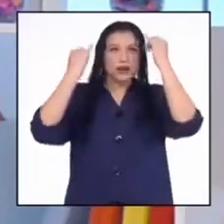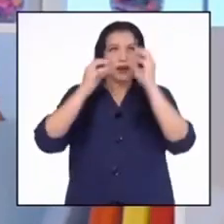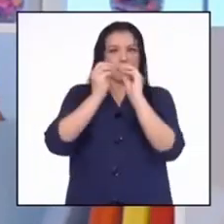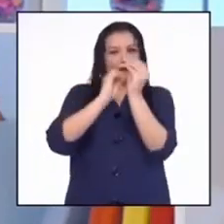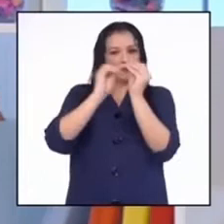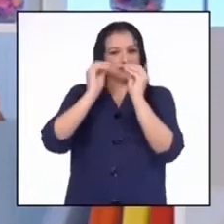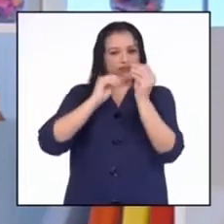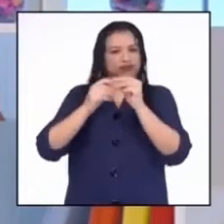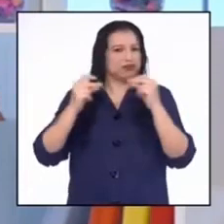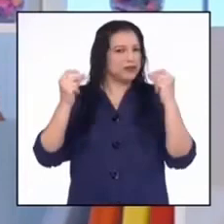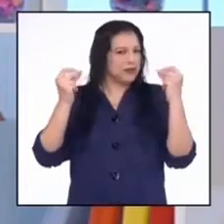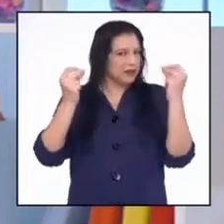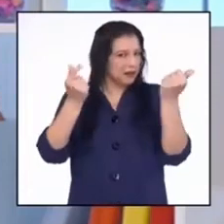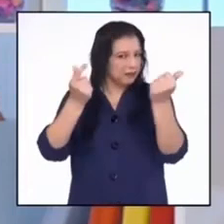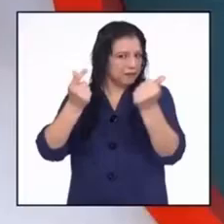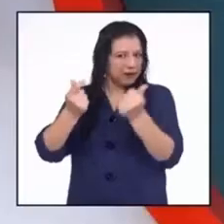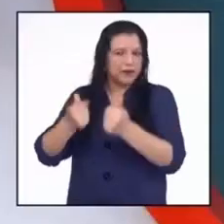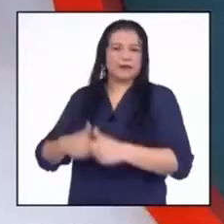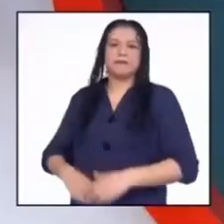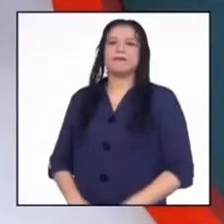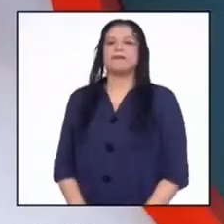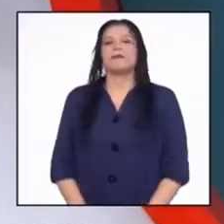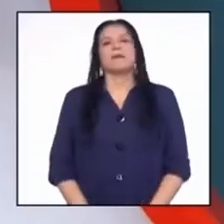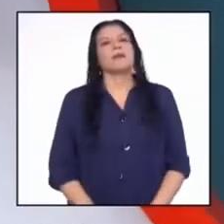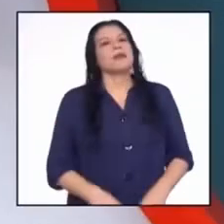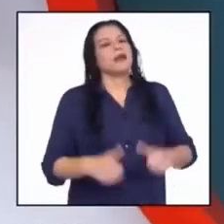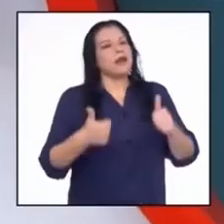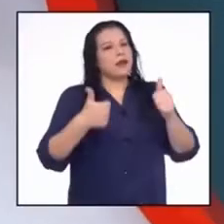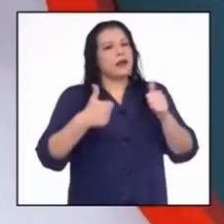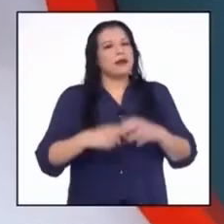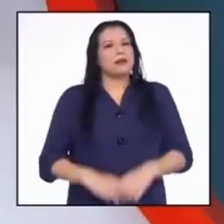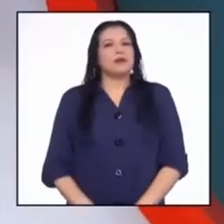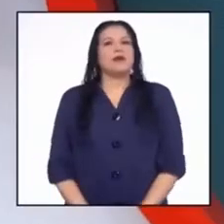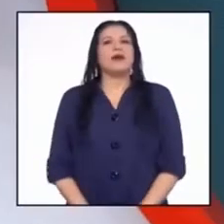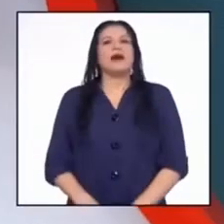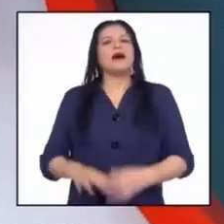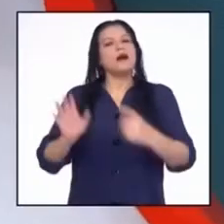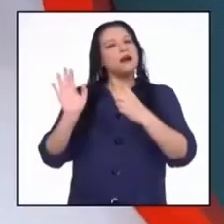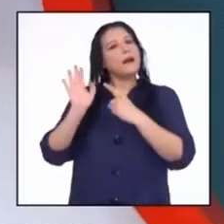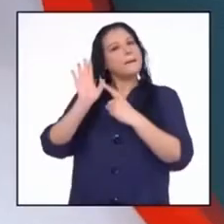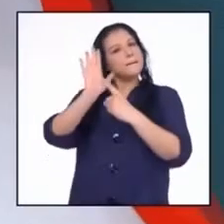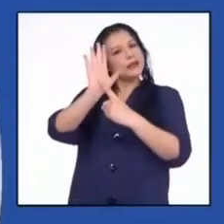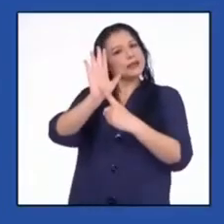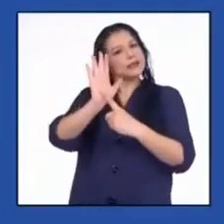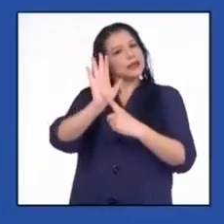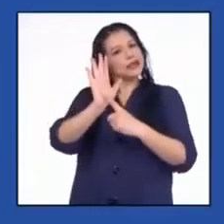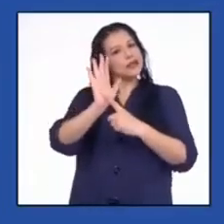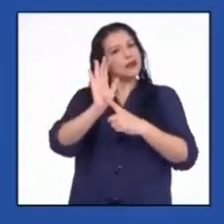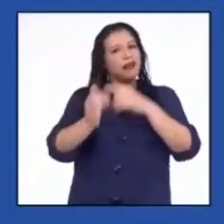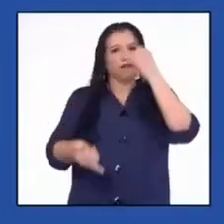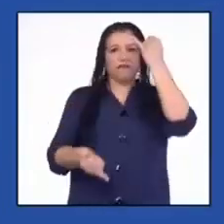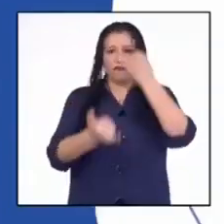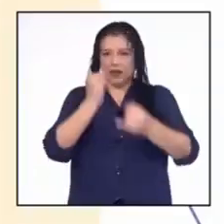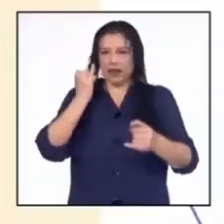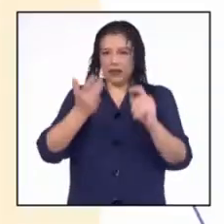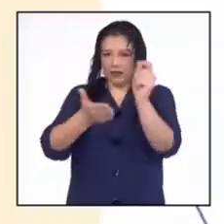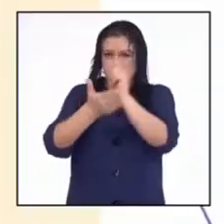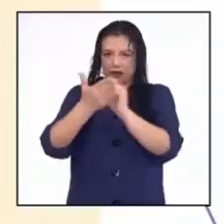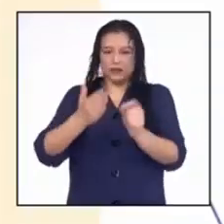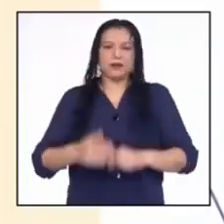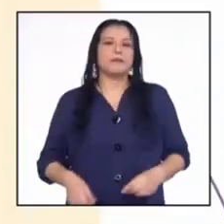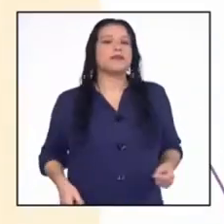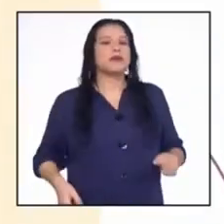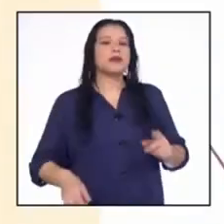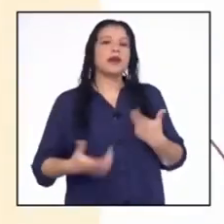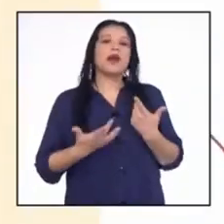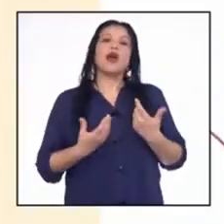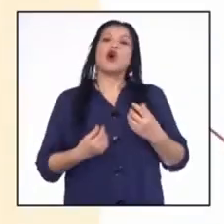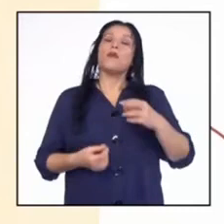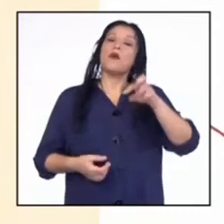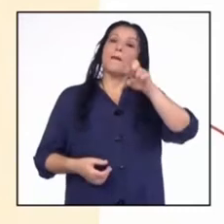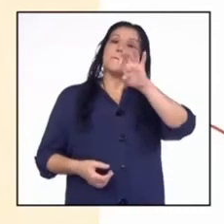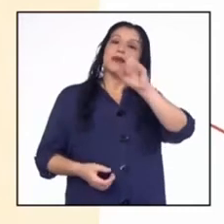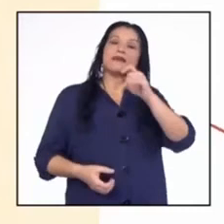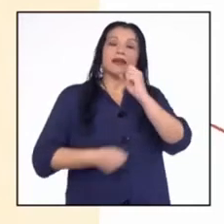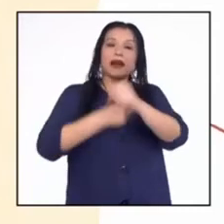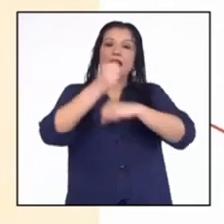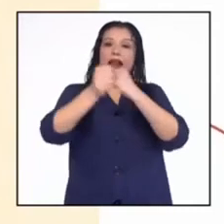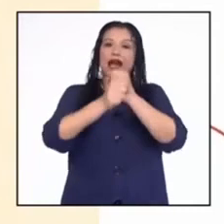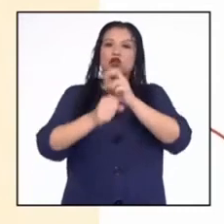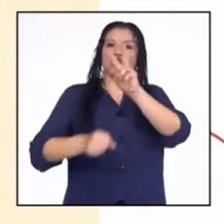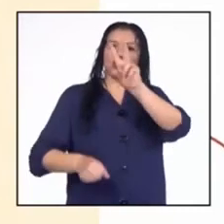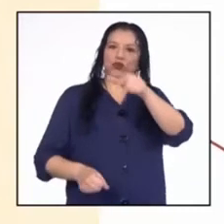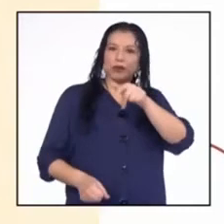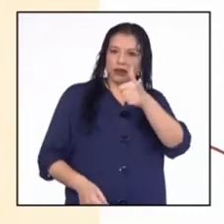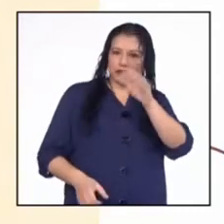de manera rápida y mágica. Ya está. Aquí les presento una versión final. Lo leo. Como PIS